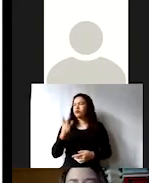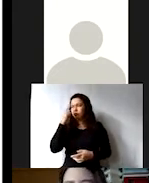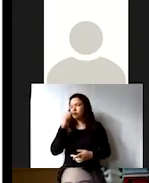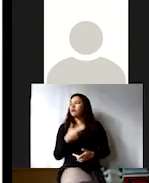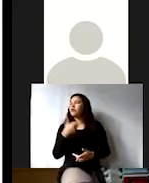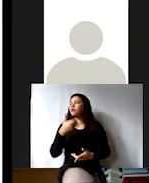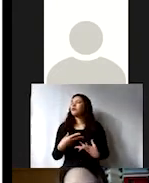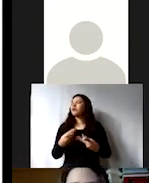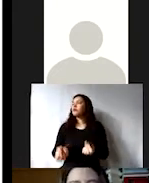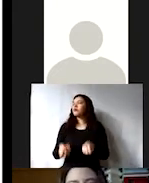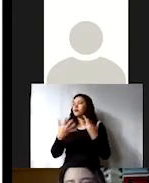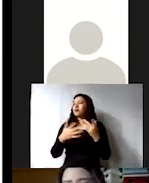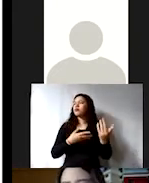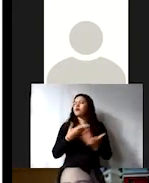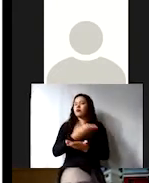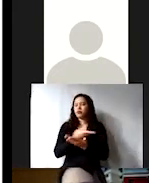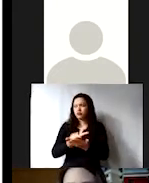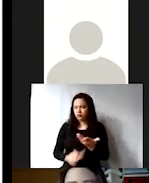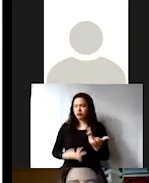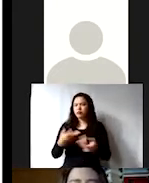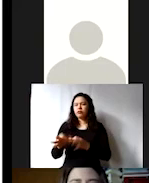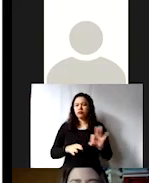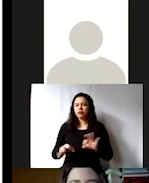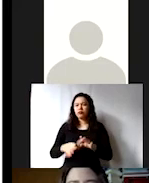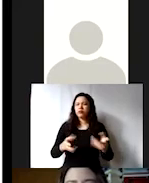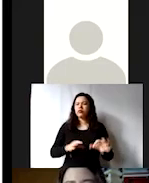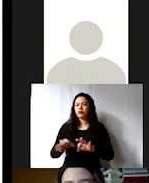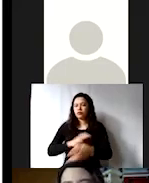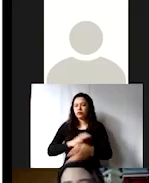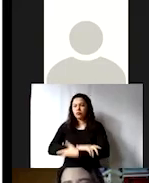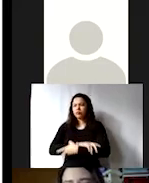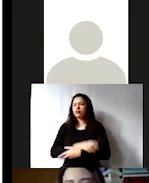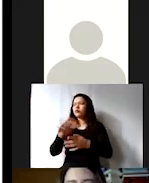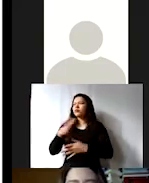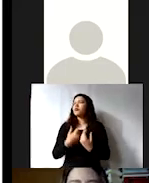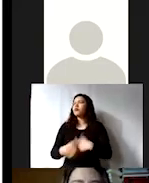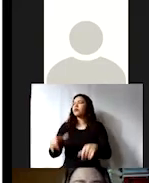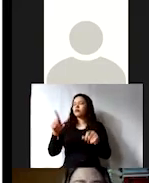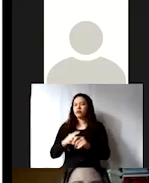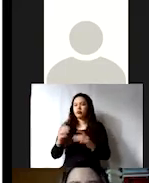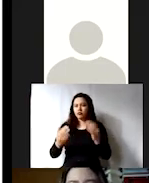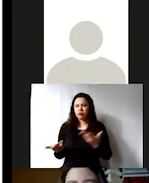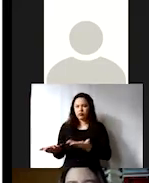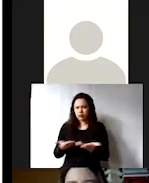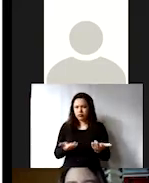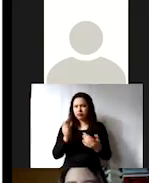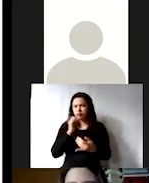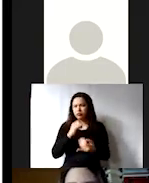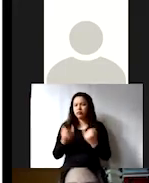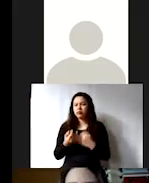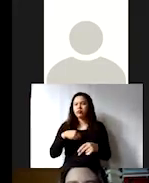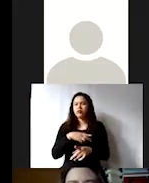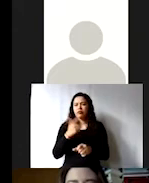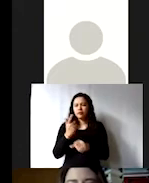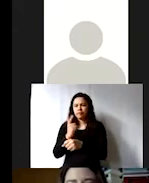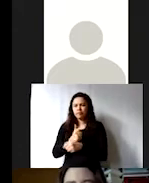un plan de trabajo, un trabajo en alianzas, una socialización, son más o menos siempre los que se identifican a primera